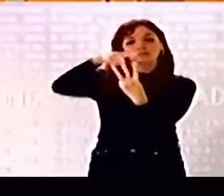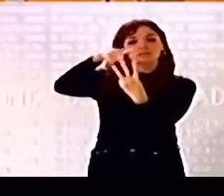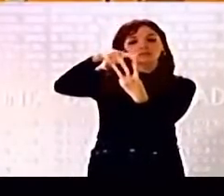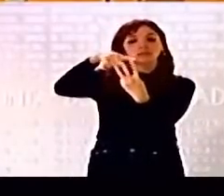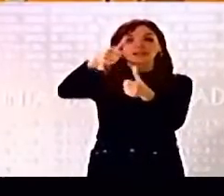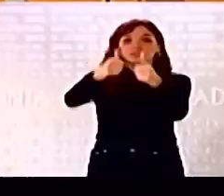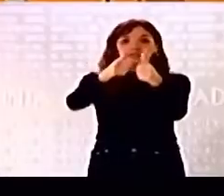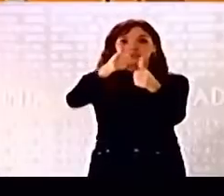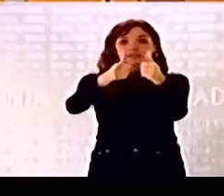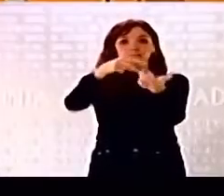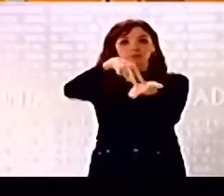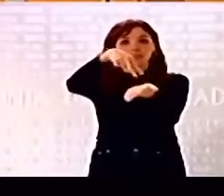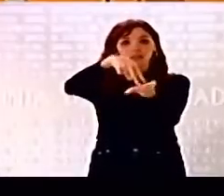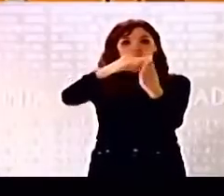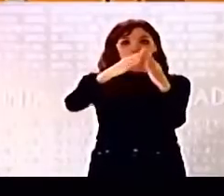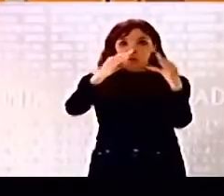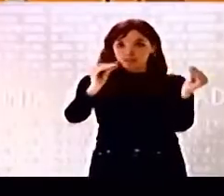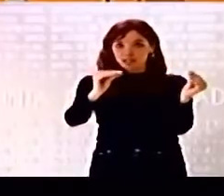la universidad.